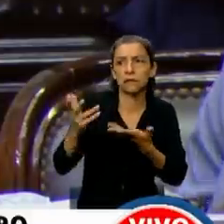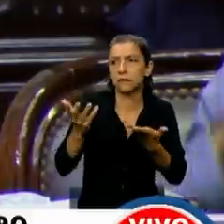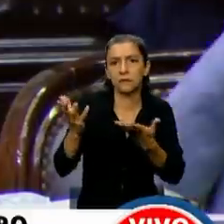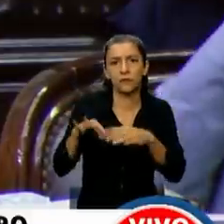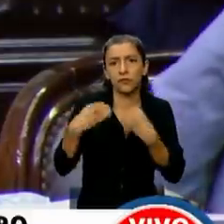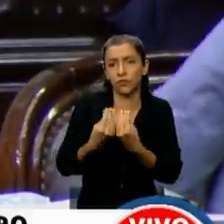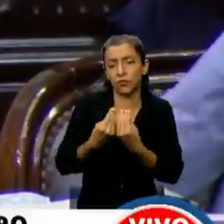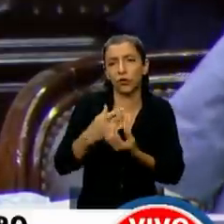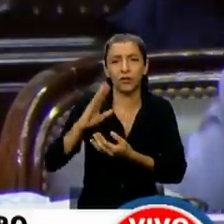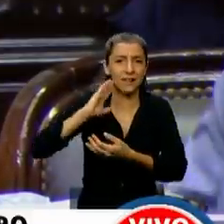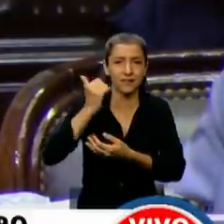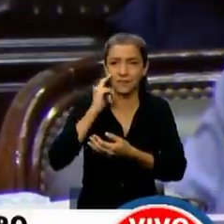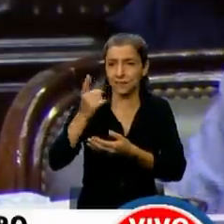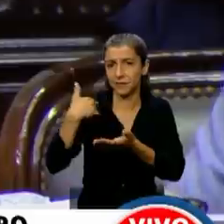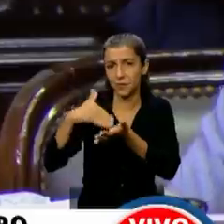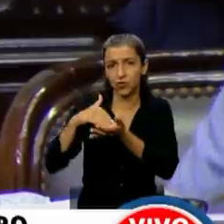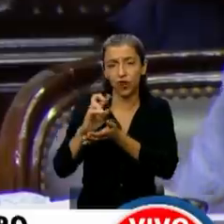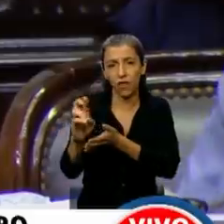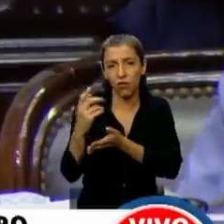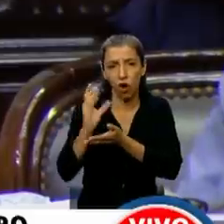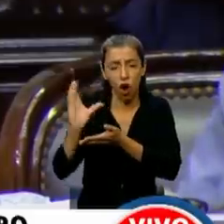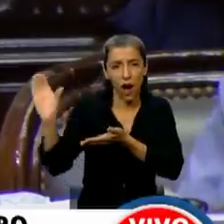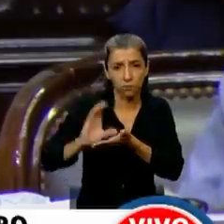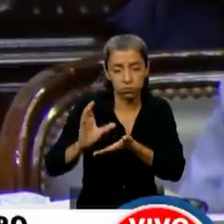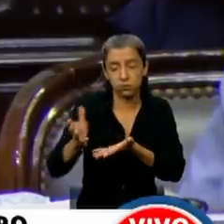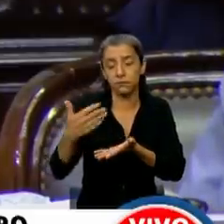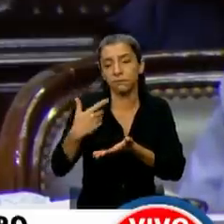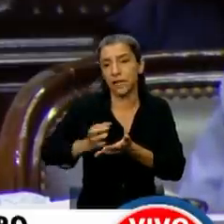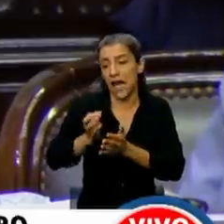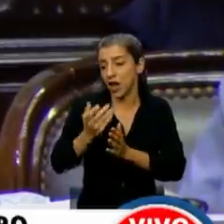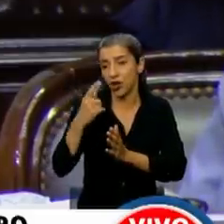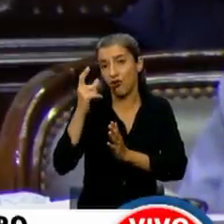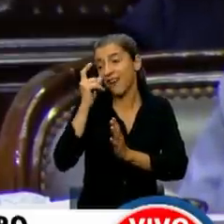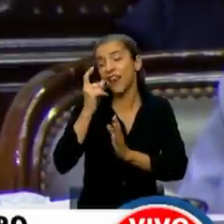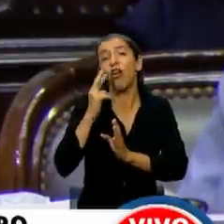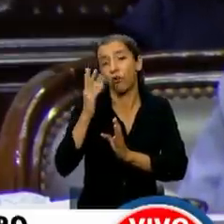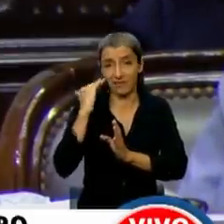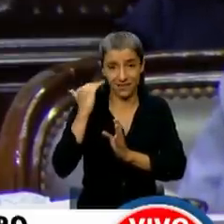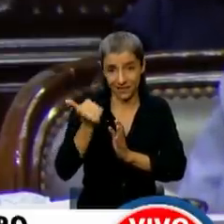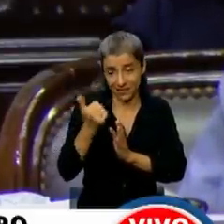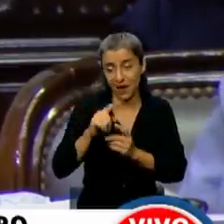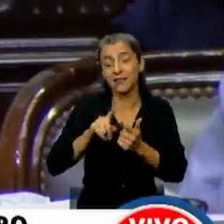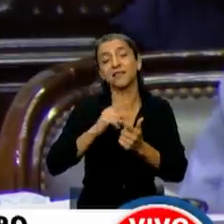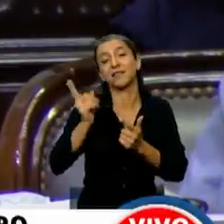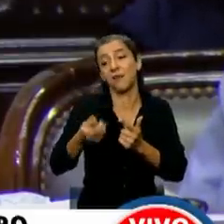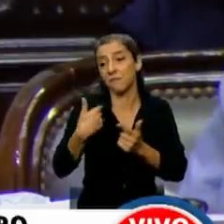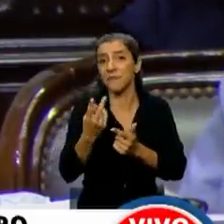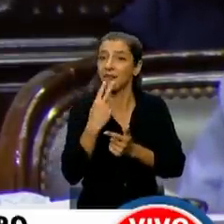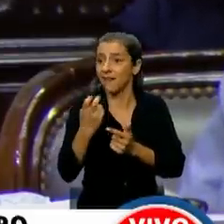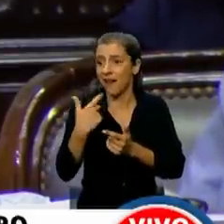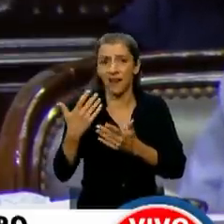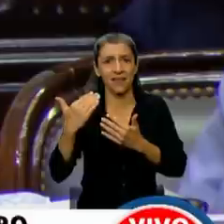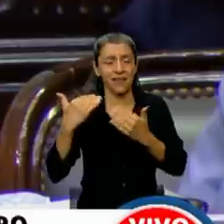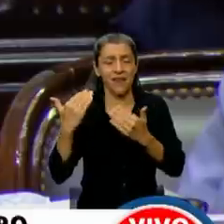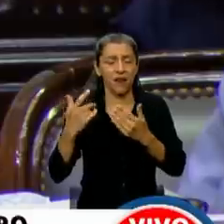16.000 millones de dólares a partir de enero de 2016 la desregulación energética vale decir